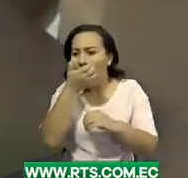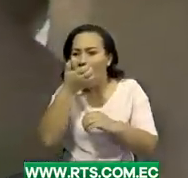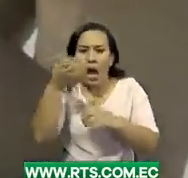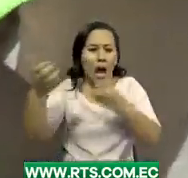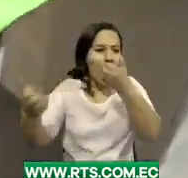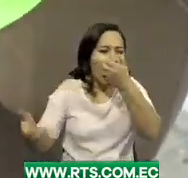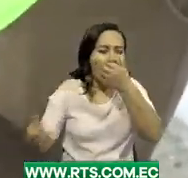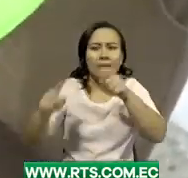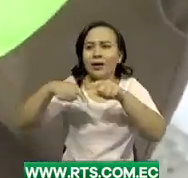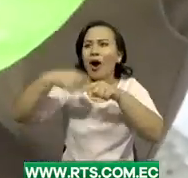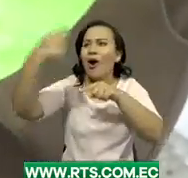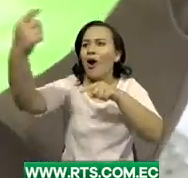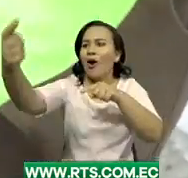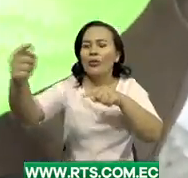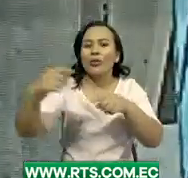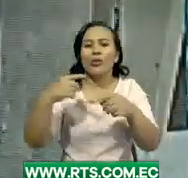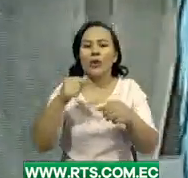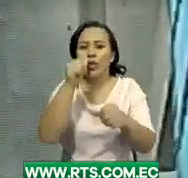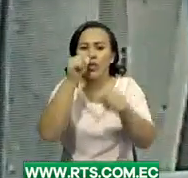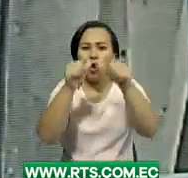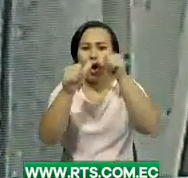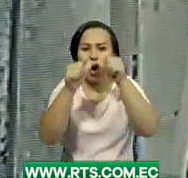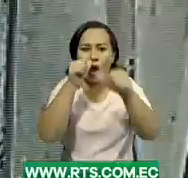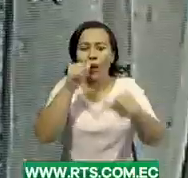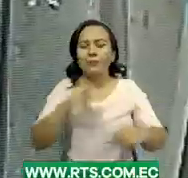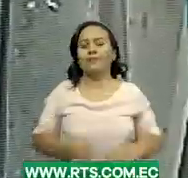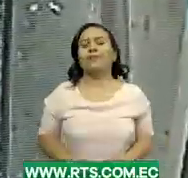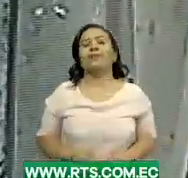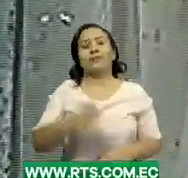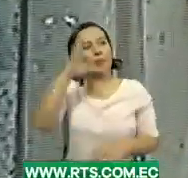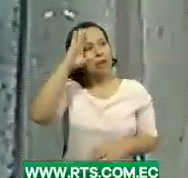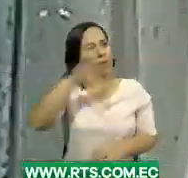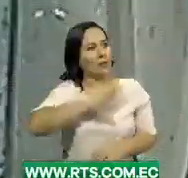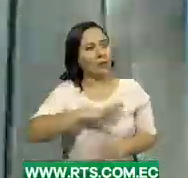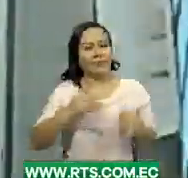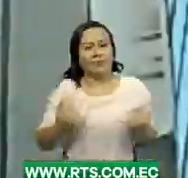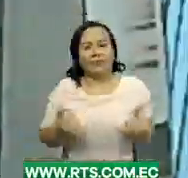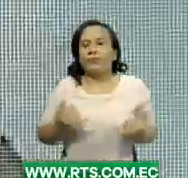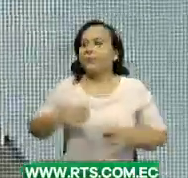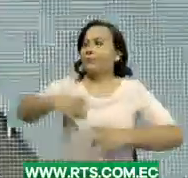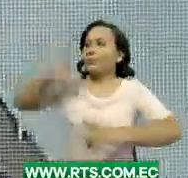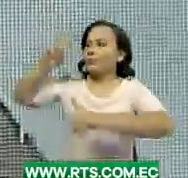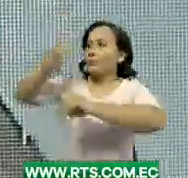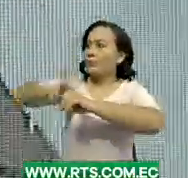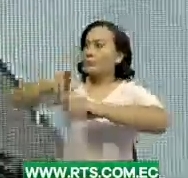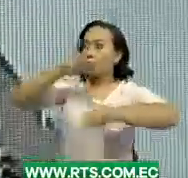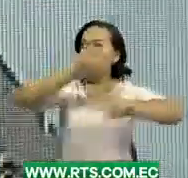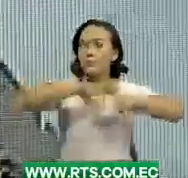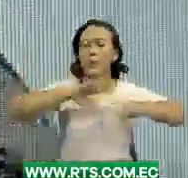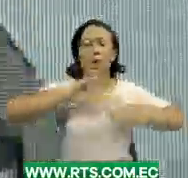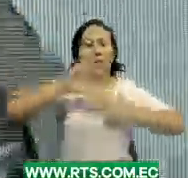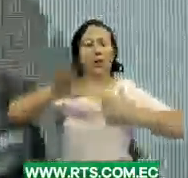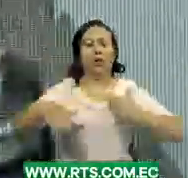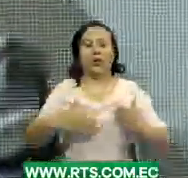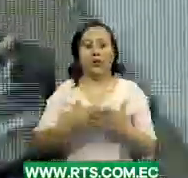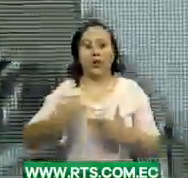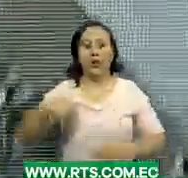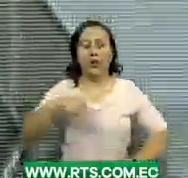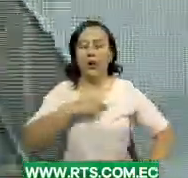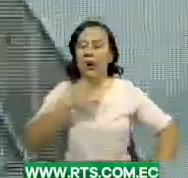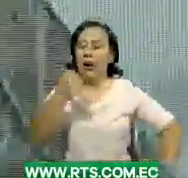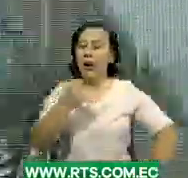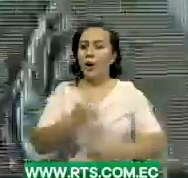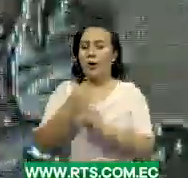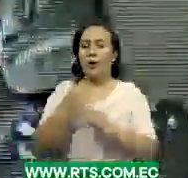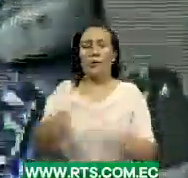rehabilitación social que también fue intervenido por el estado de sección en los reclusorios del país. Pues vamos a aportar todos a sumar esfuerzos